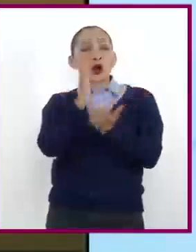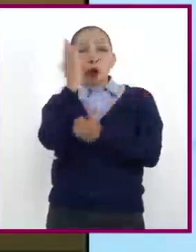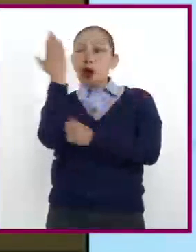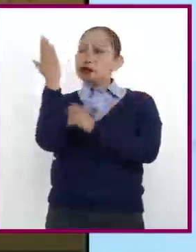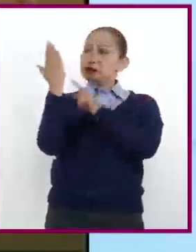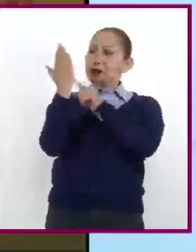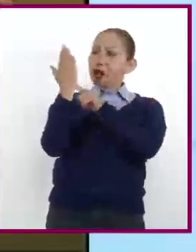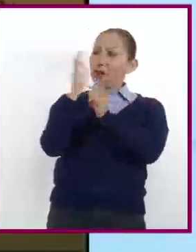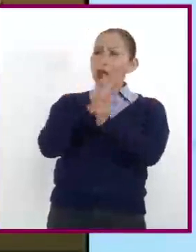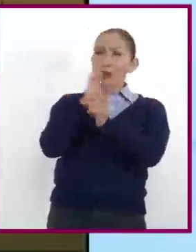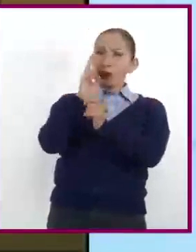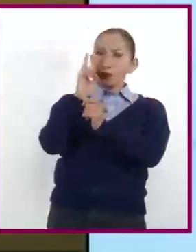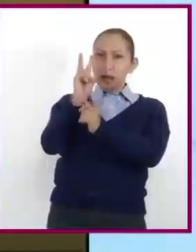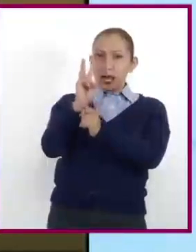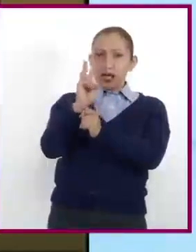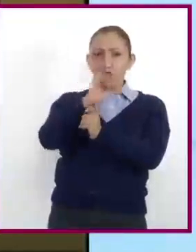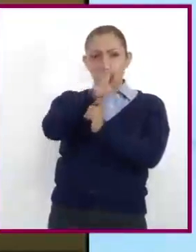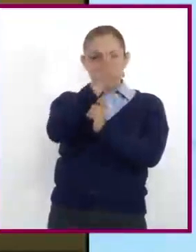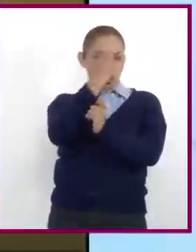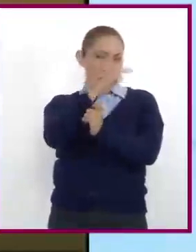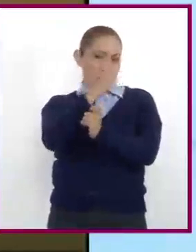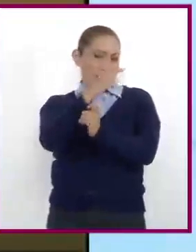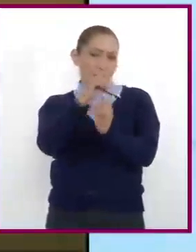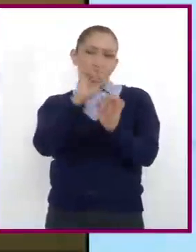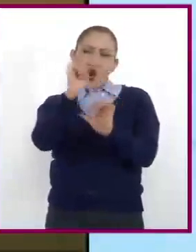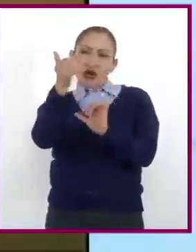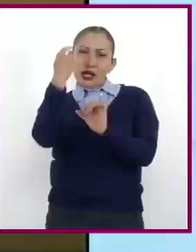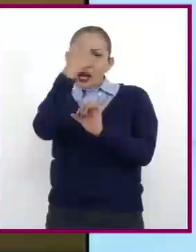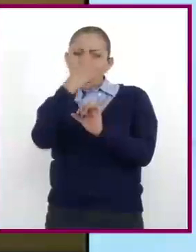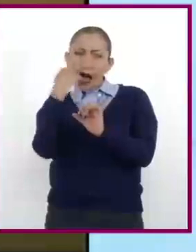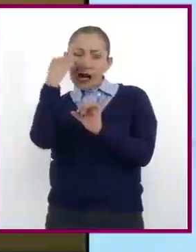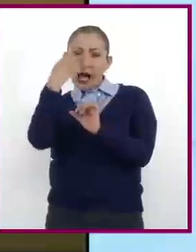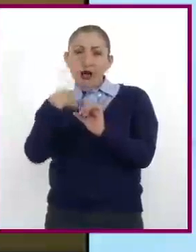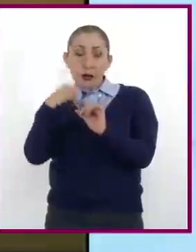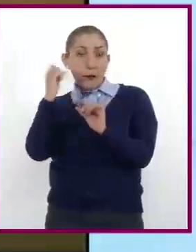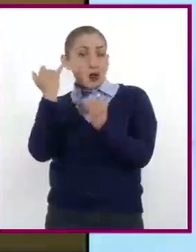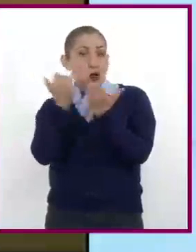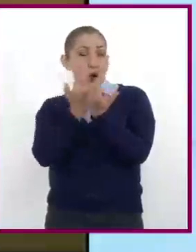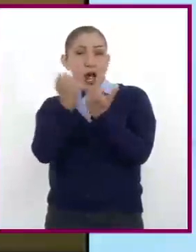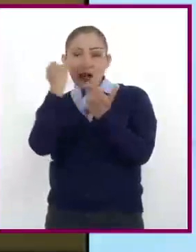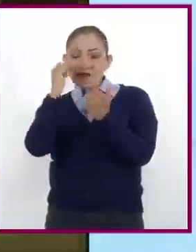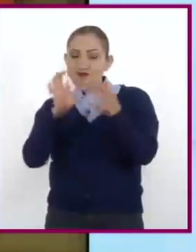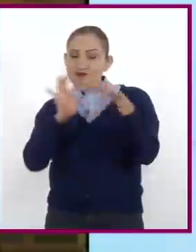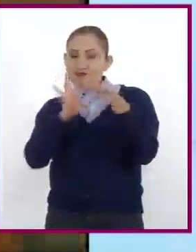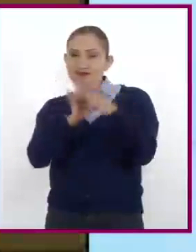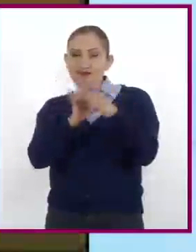donde podemos encontrar con otro nombre, con otro rostro, nuestra propia imagen.